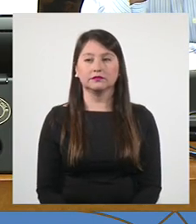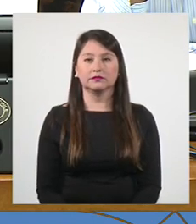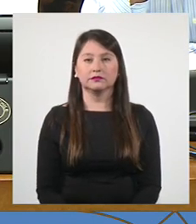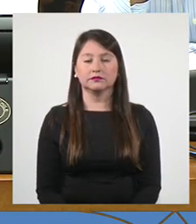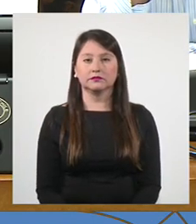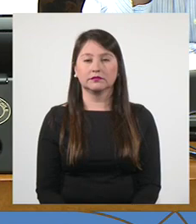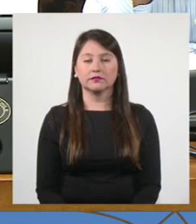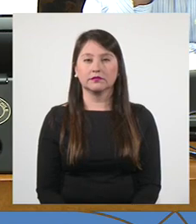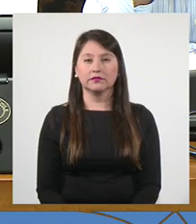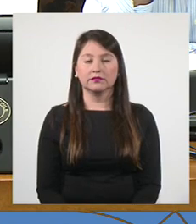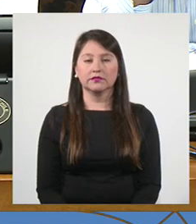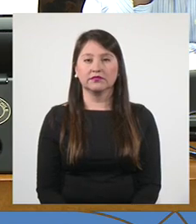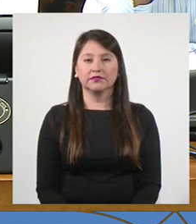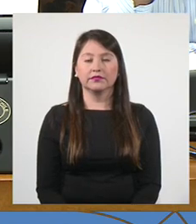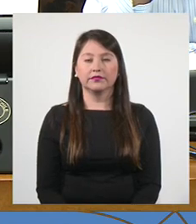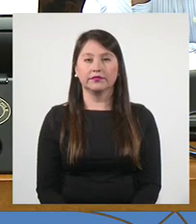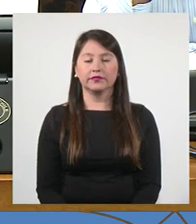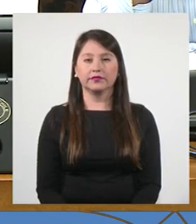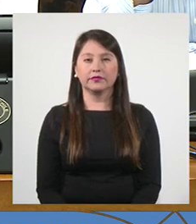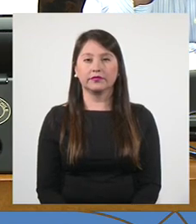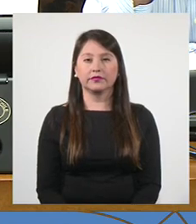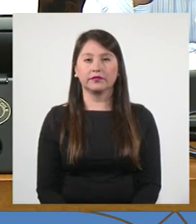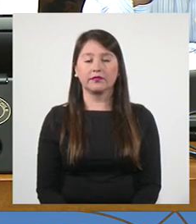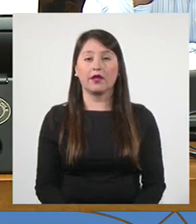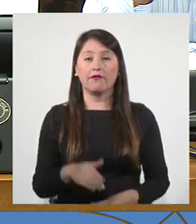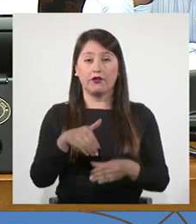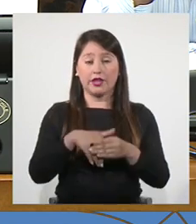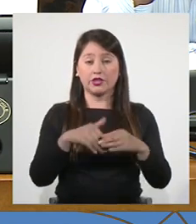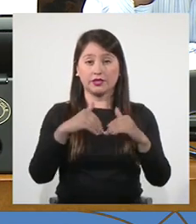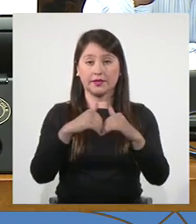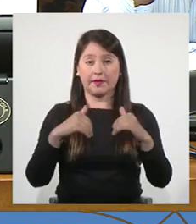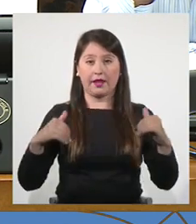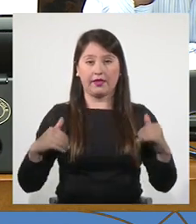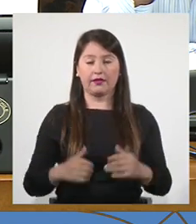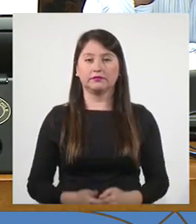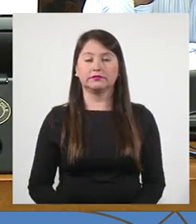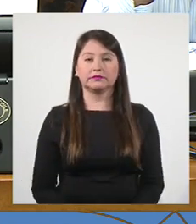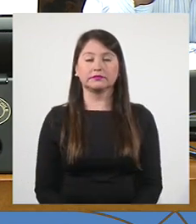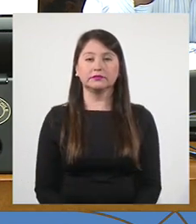Solicitud de votación separada. Sí, corresponde. Votación separada.